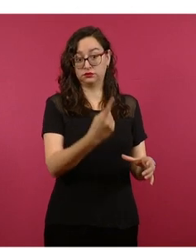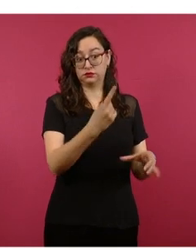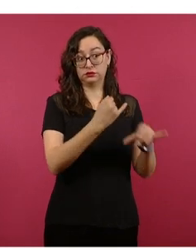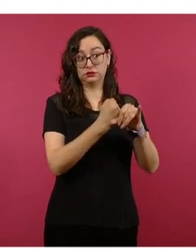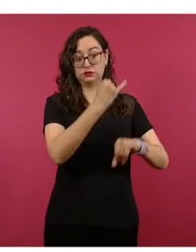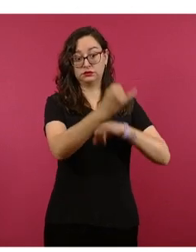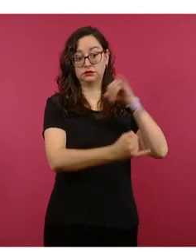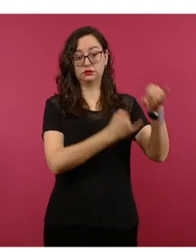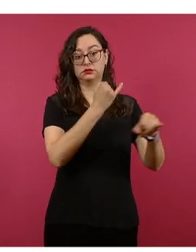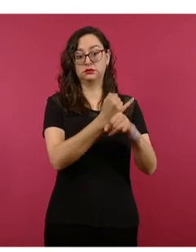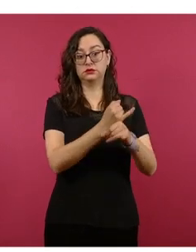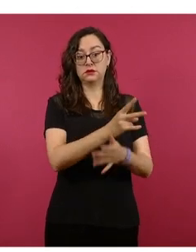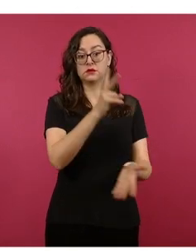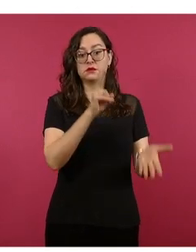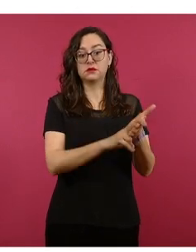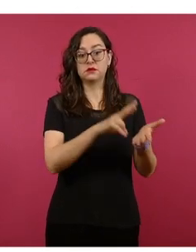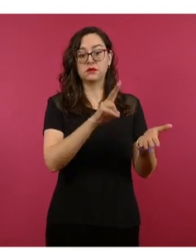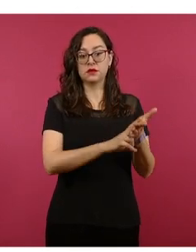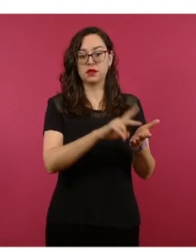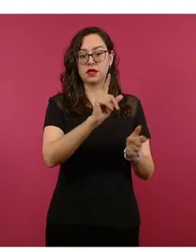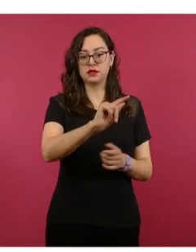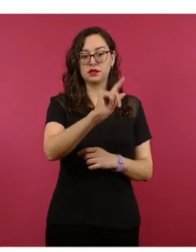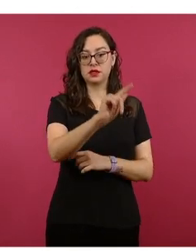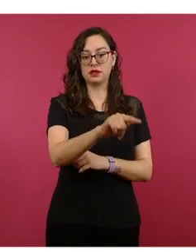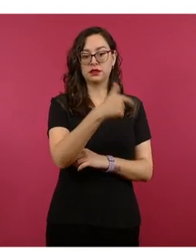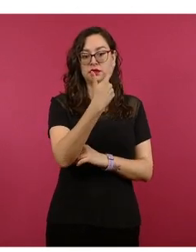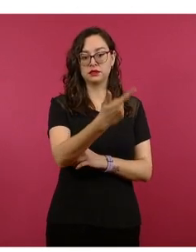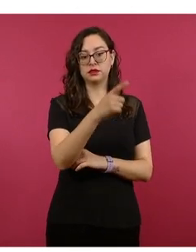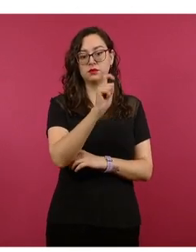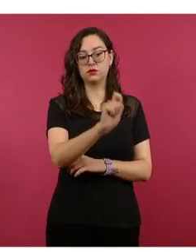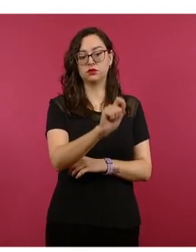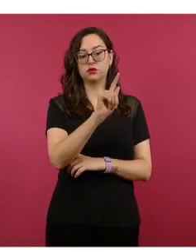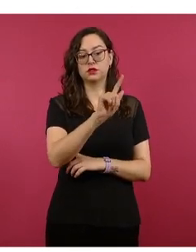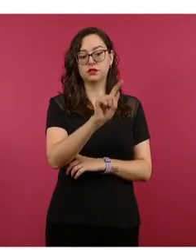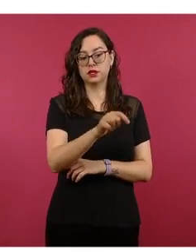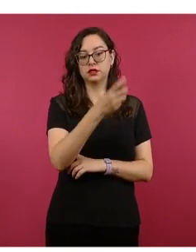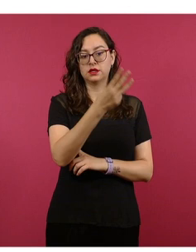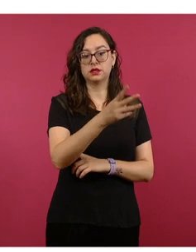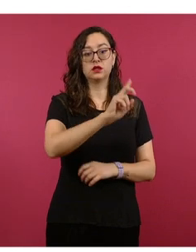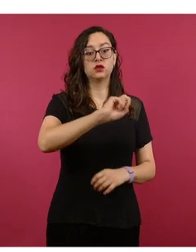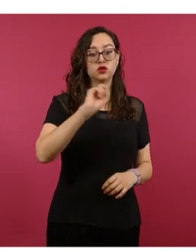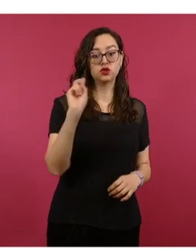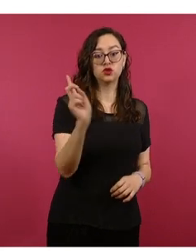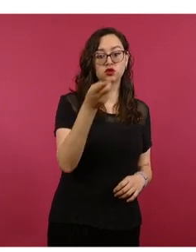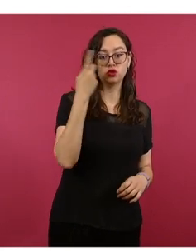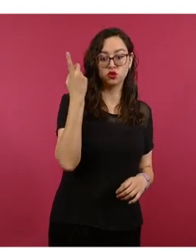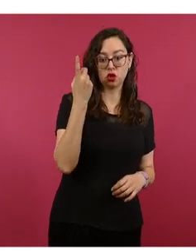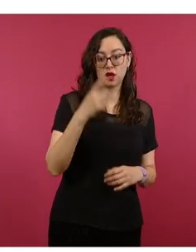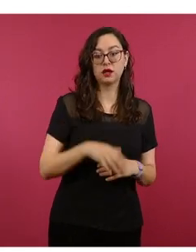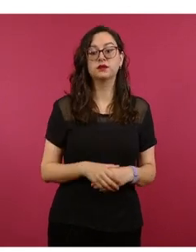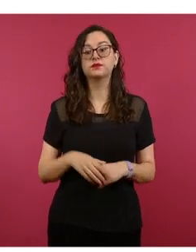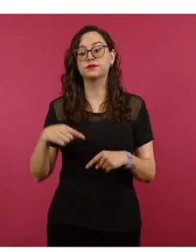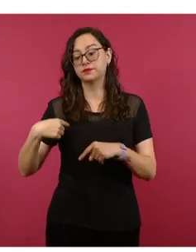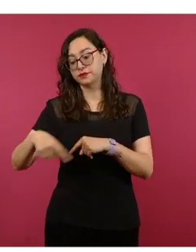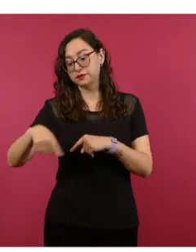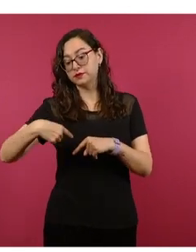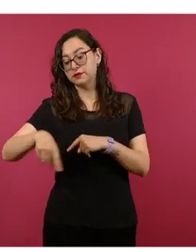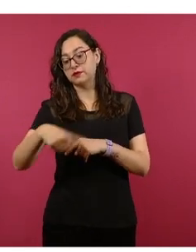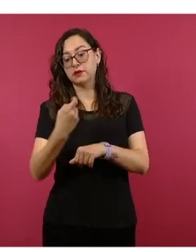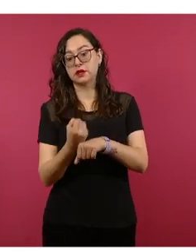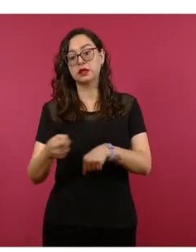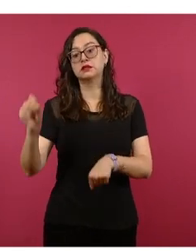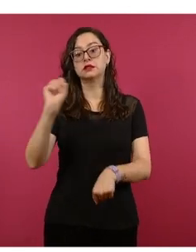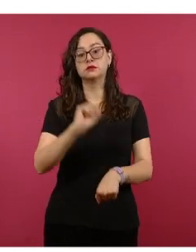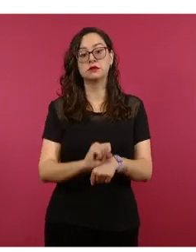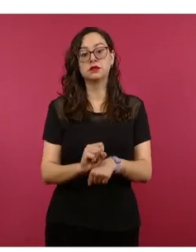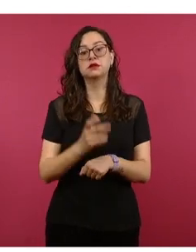$77.73 por barril, y para esta semana que está iniciando tenemos incentivos fiscales. Únicamente en este caso tendremos para